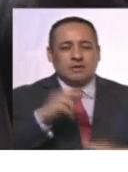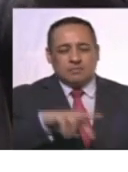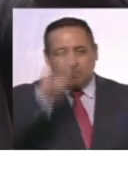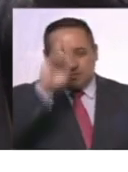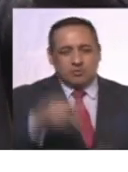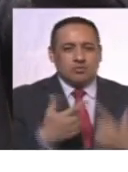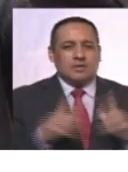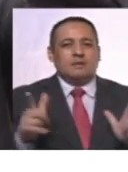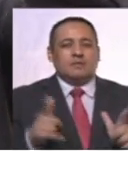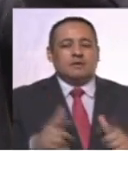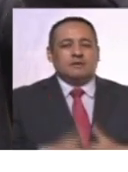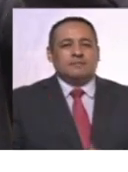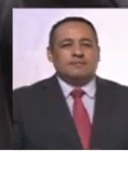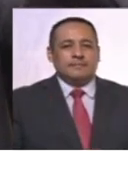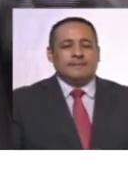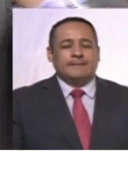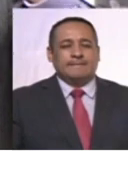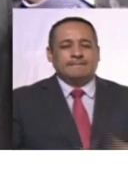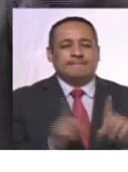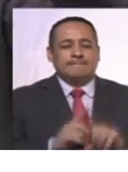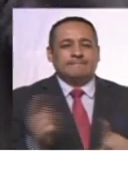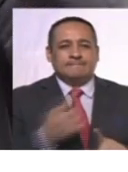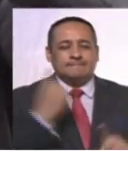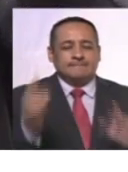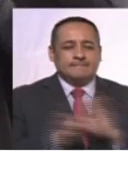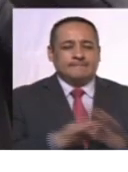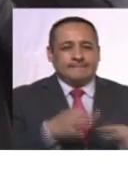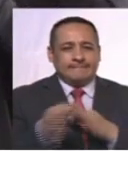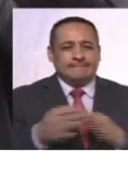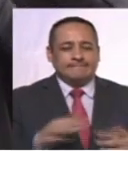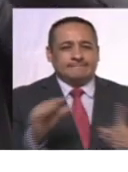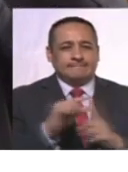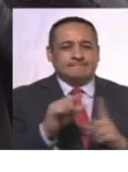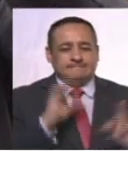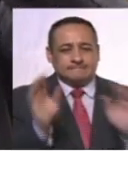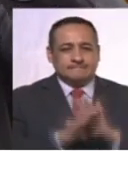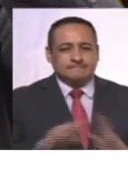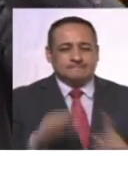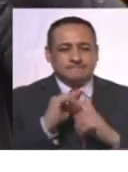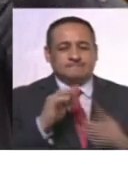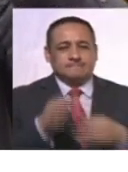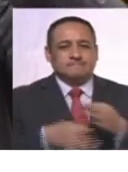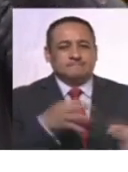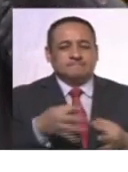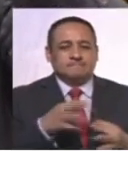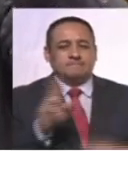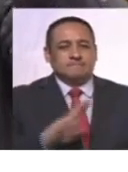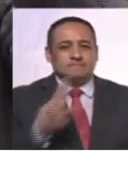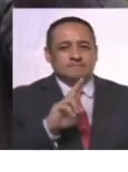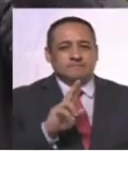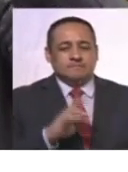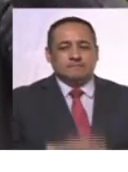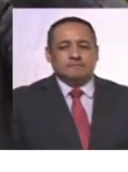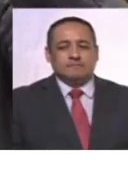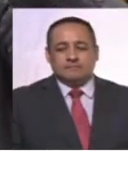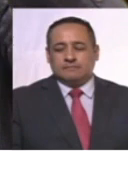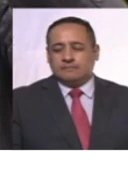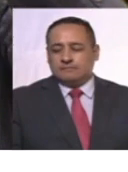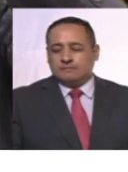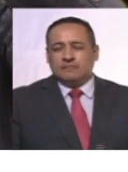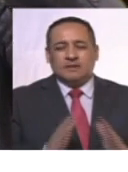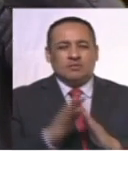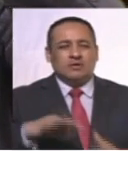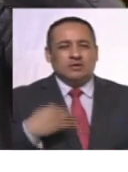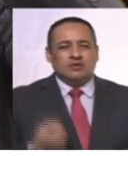Libre. Y no soy, y que retire esa palabra si la va a utilizar. Por favor,